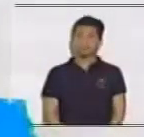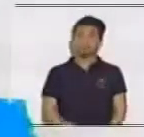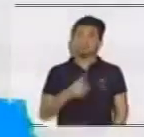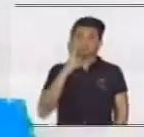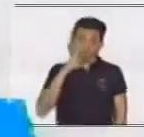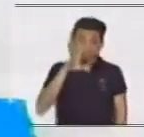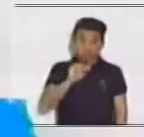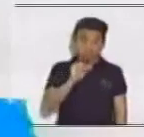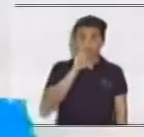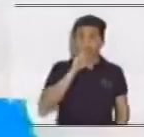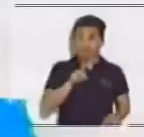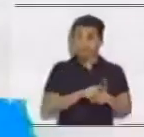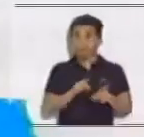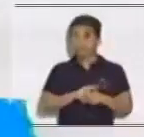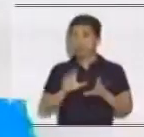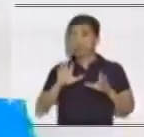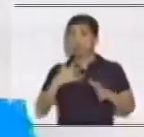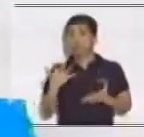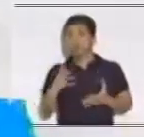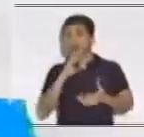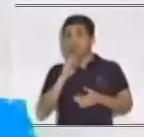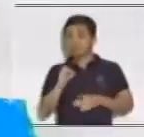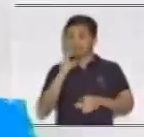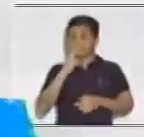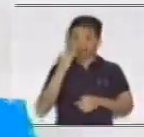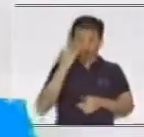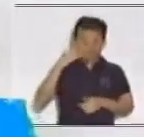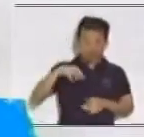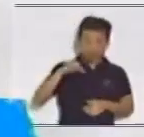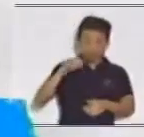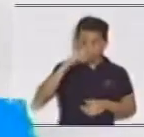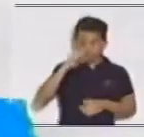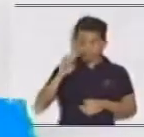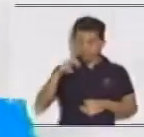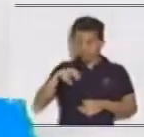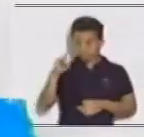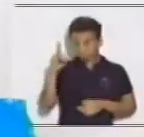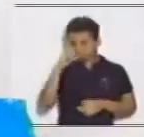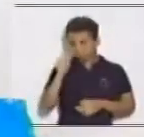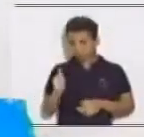reconocer cuál es la hipotenusa y cuáles son sus catetos.